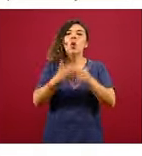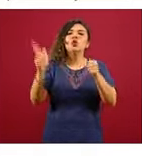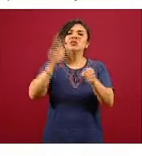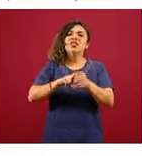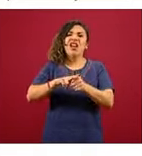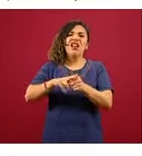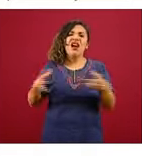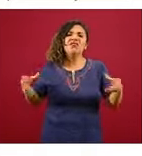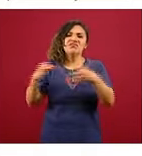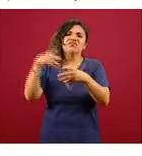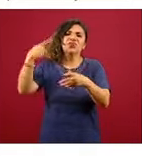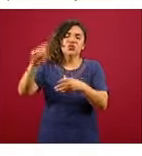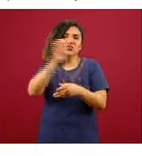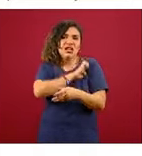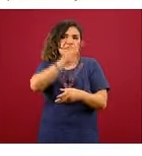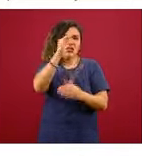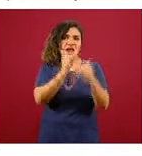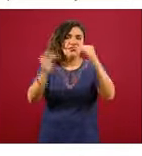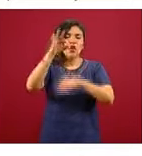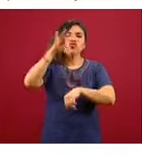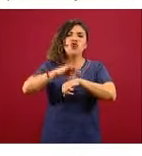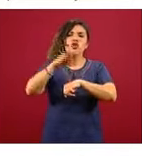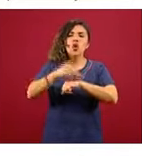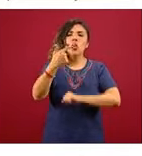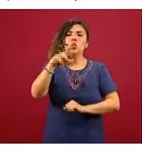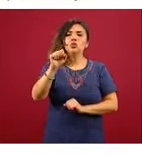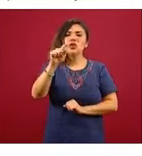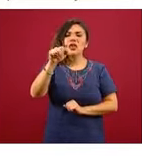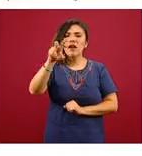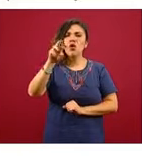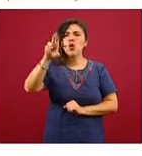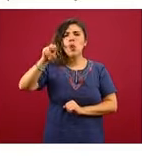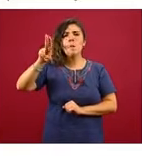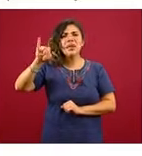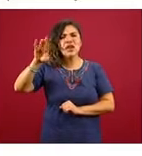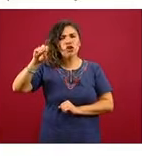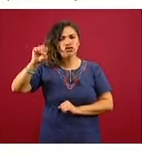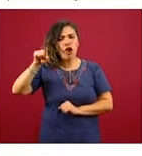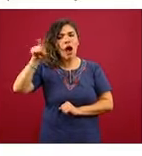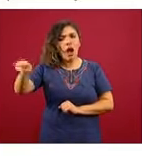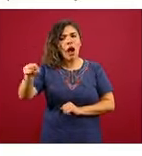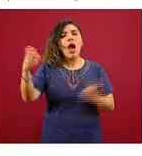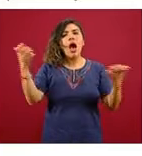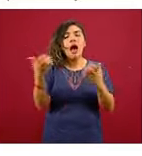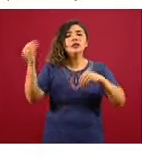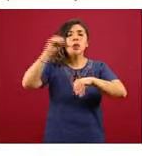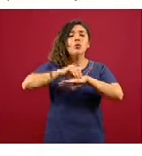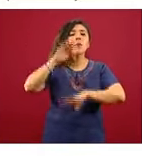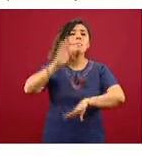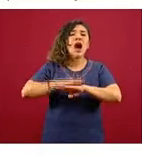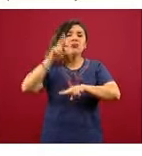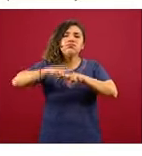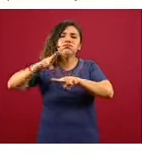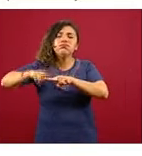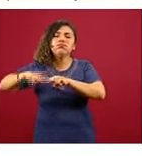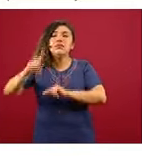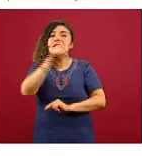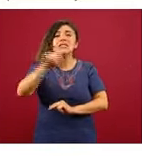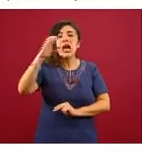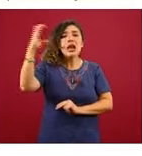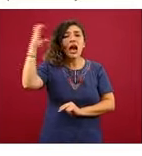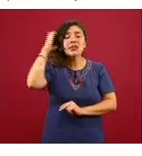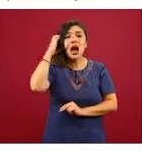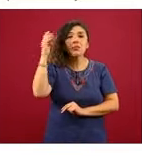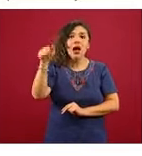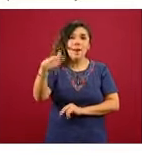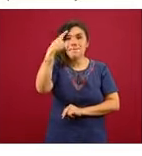Regional de Alta Especialidad, Dr. Gustavo Rovirosa Pérez, en donde se activaron 100 camas. Esto va a impactar de manera importante